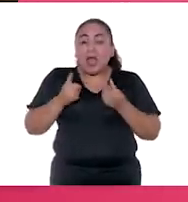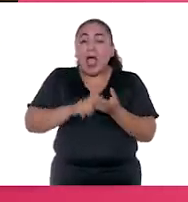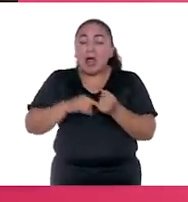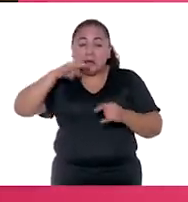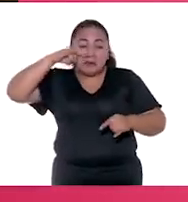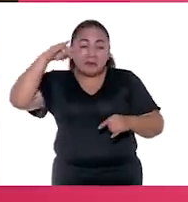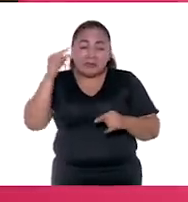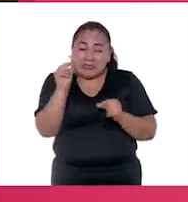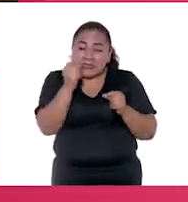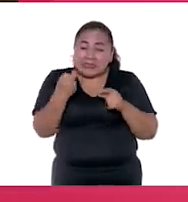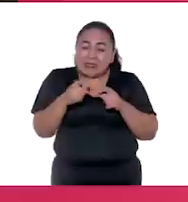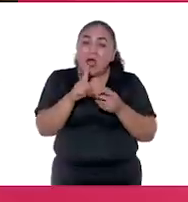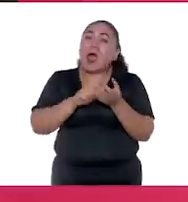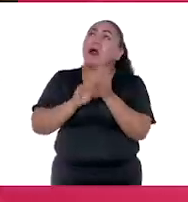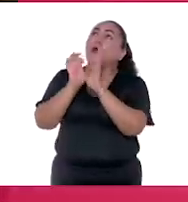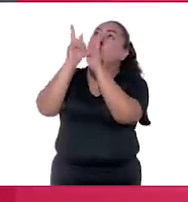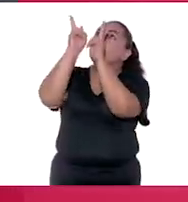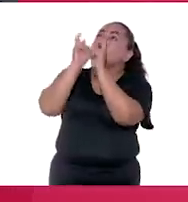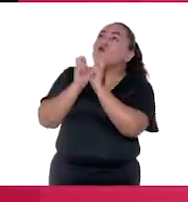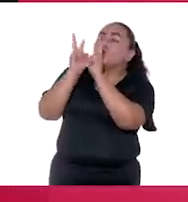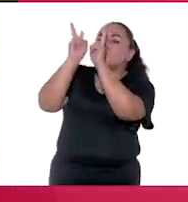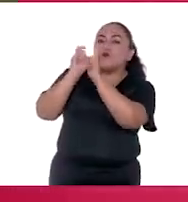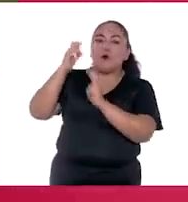que comían rayos de sol.